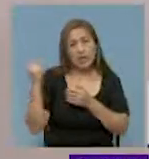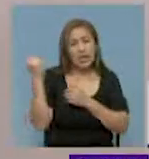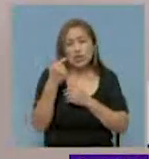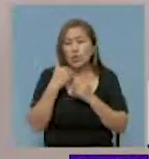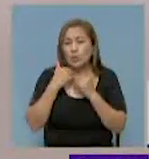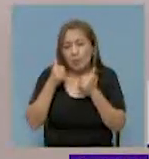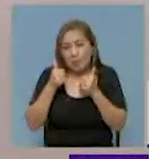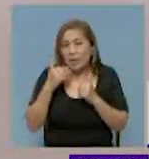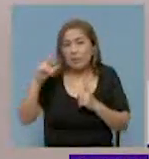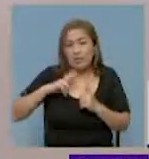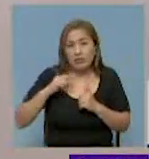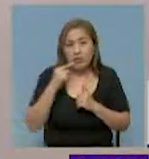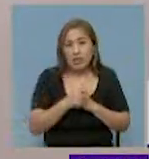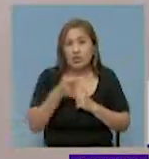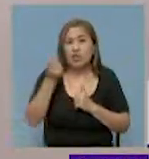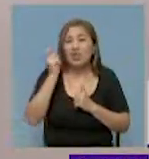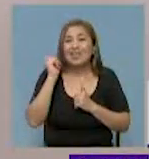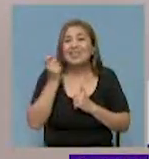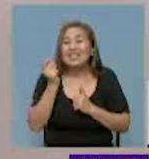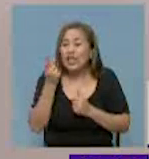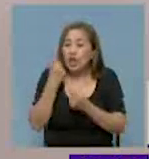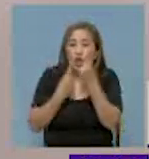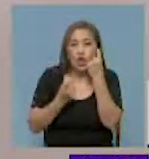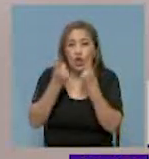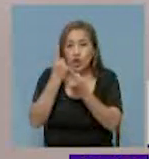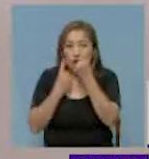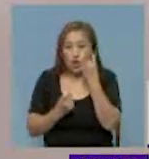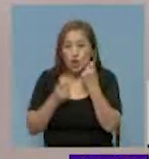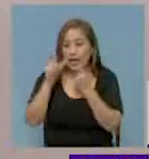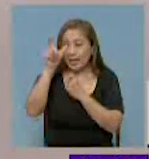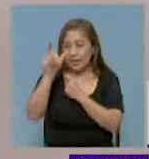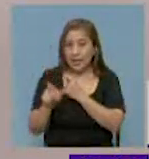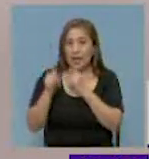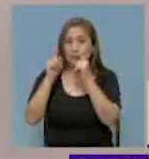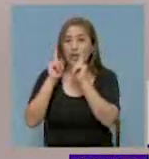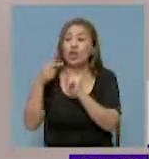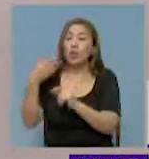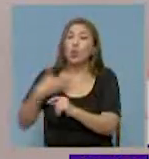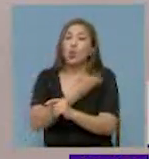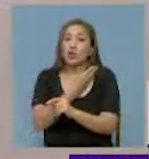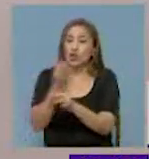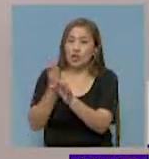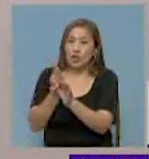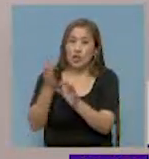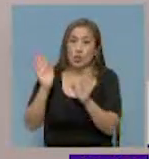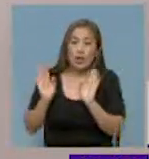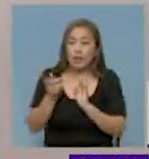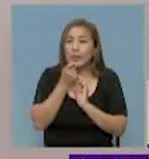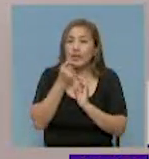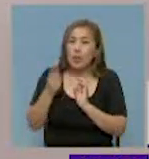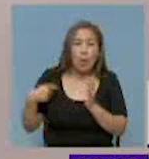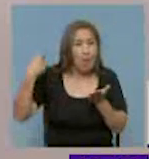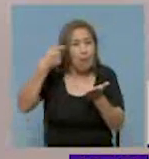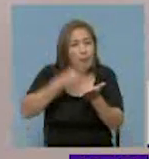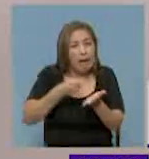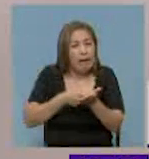digamos si éste quien alguien controla que la persona dueña de este establecimiento por ejemplo pague